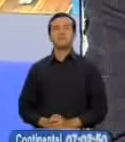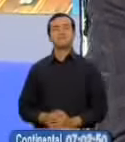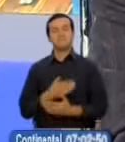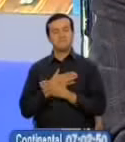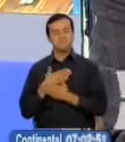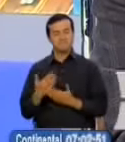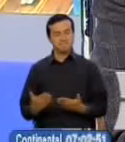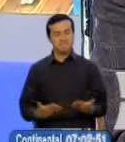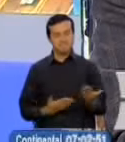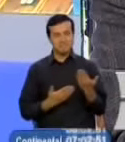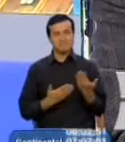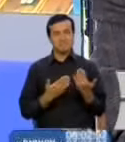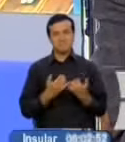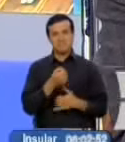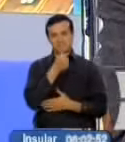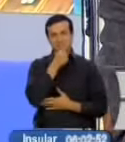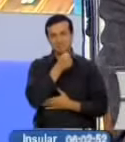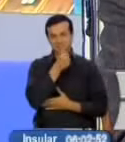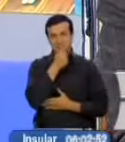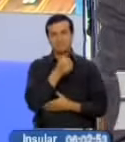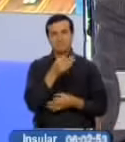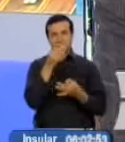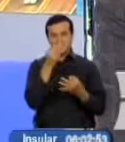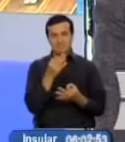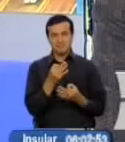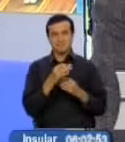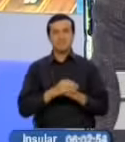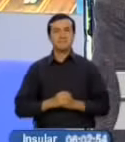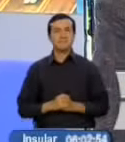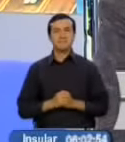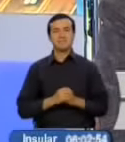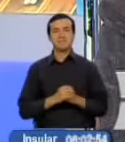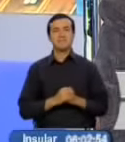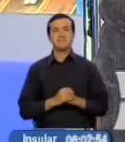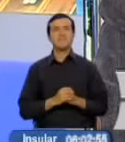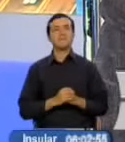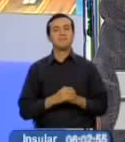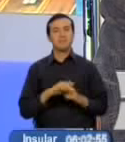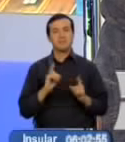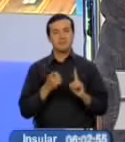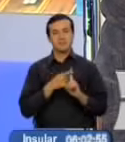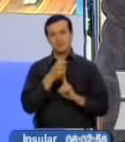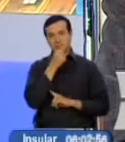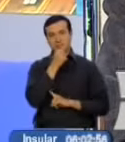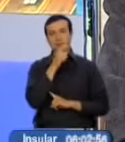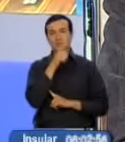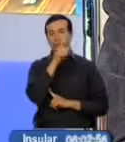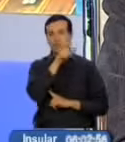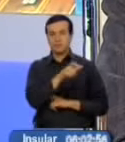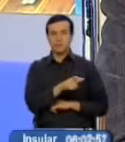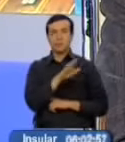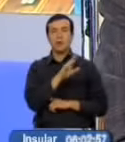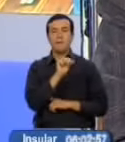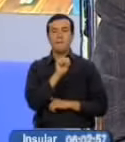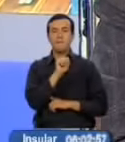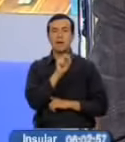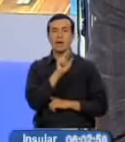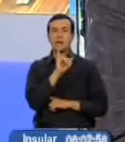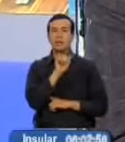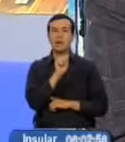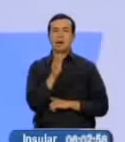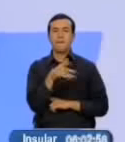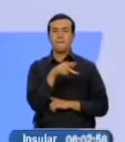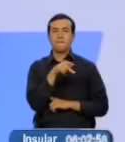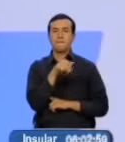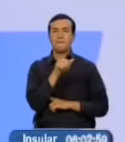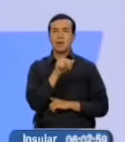Bienvenidos amigos televidentes a Pensamiento Crítico, vamos directamente a las entrevistas. En este primer bloque tengo la presencia de María Paula Romo, quien ha